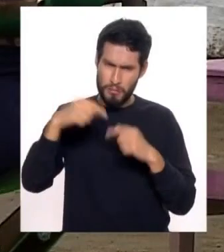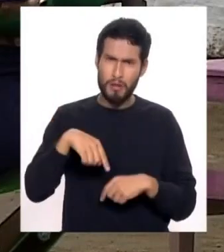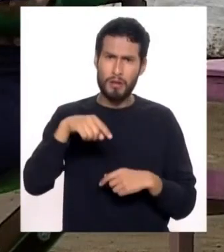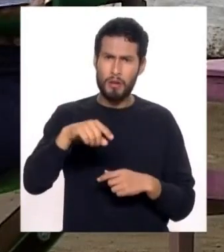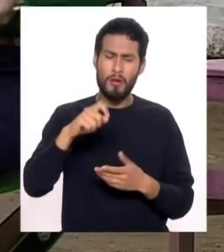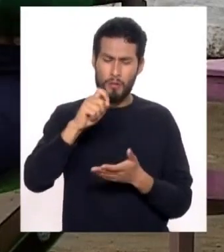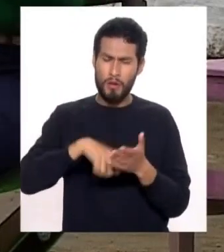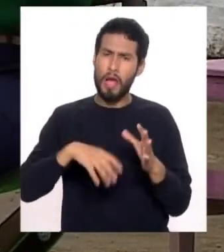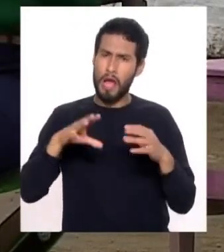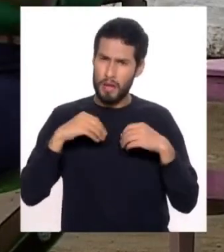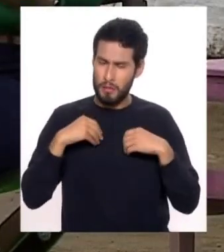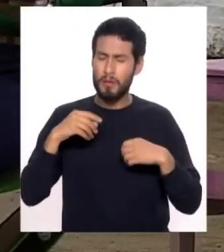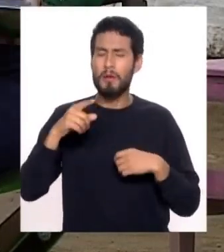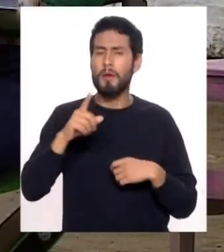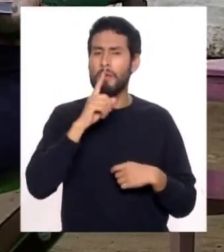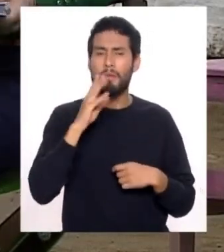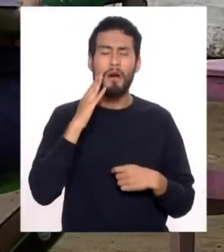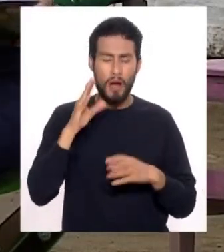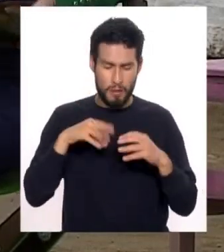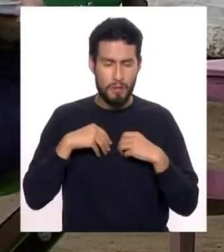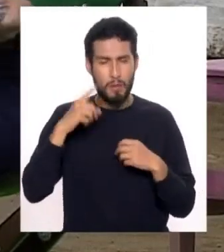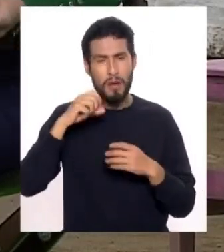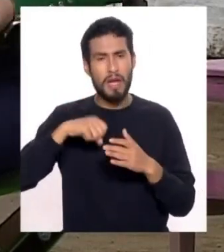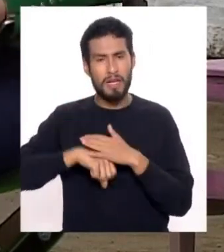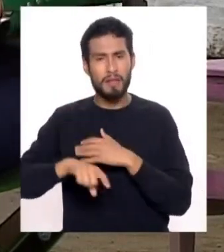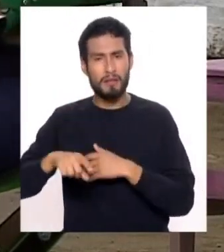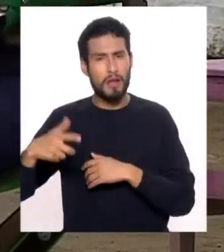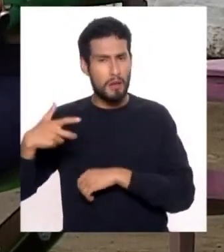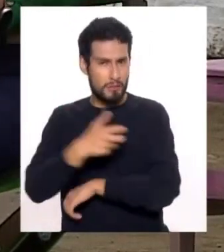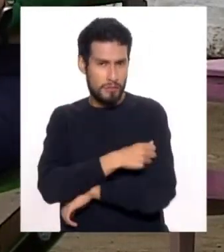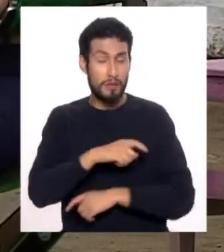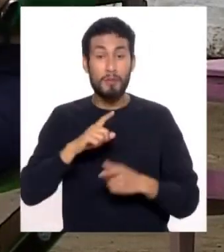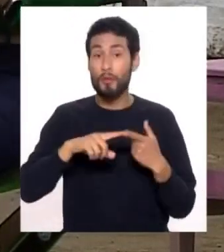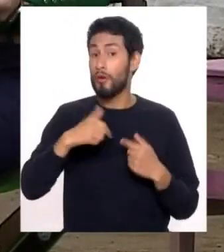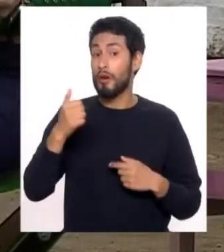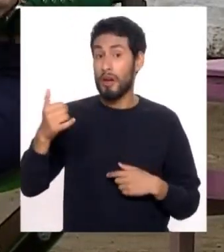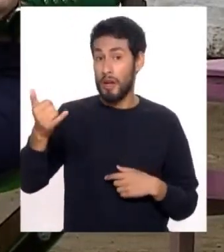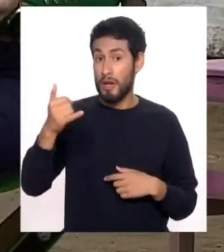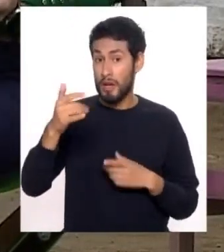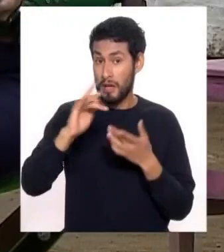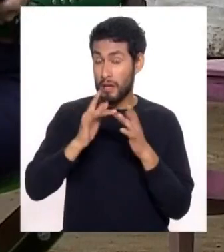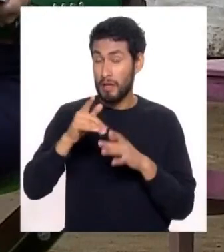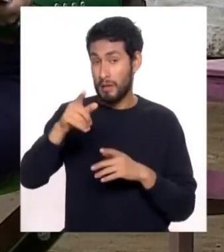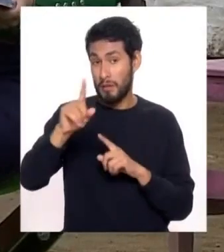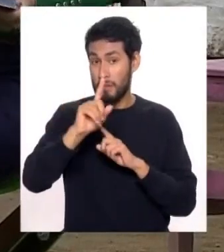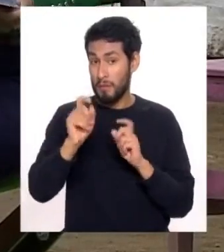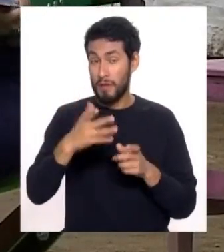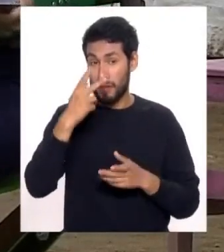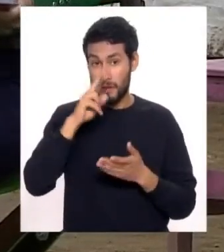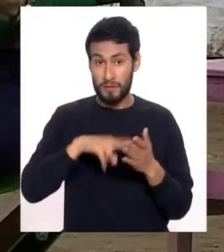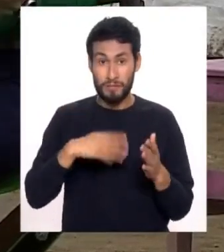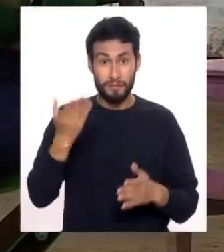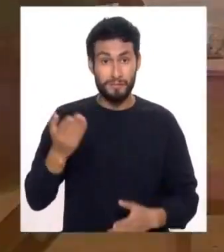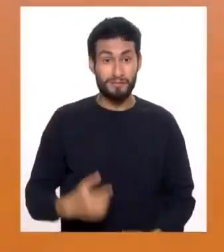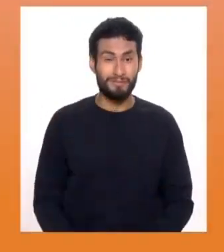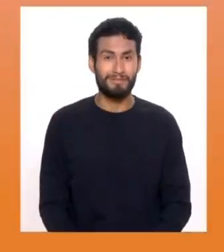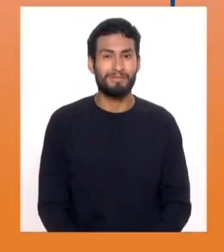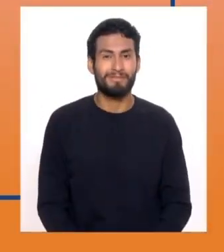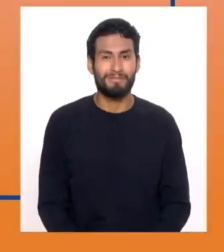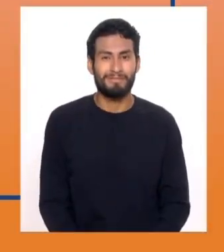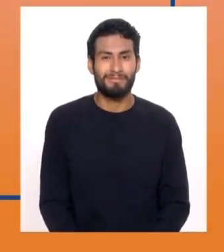el consentimiento informado para que su niño pueda recibir la vacuna. Pero ya tenemos otra pregunta más de redes que las vamos a leer.